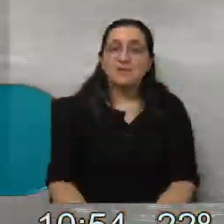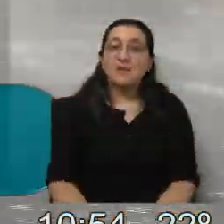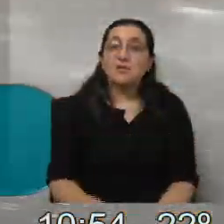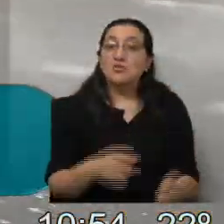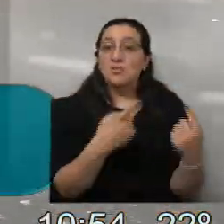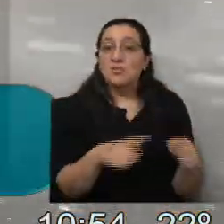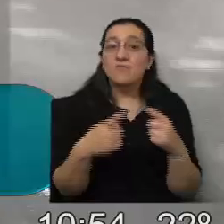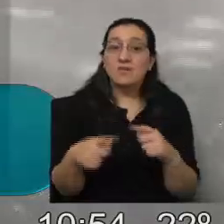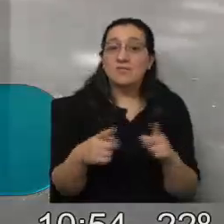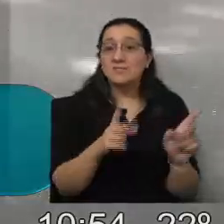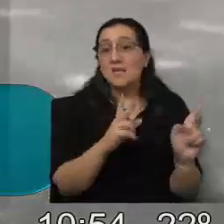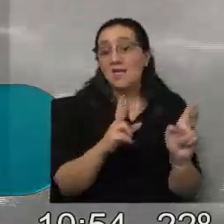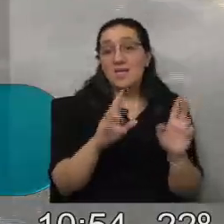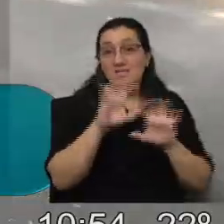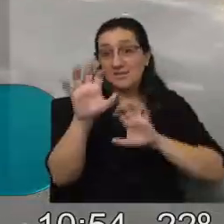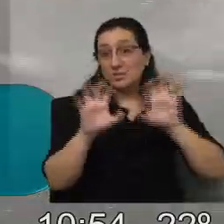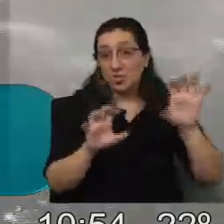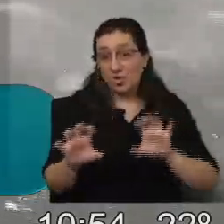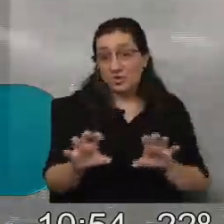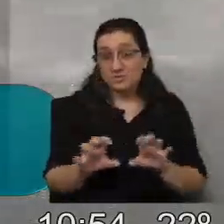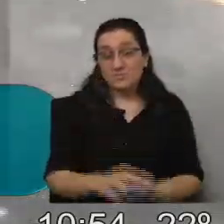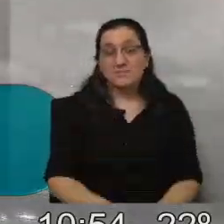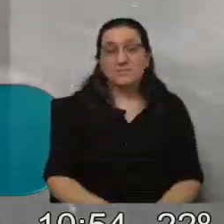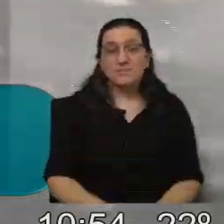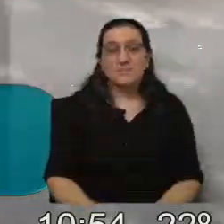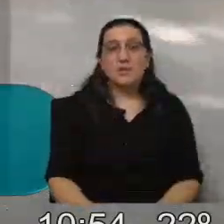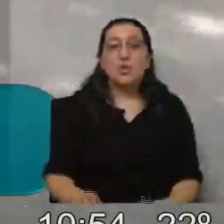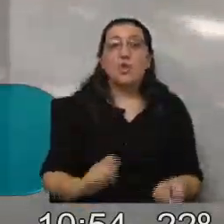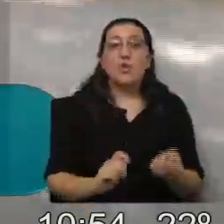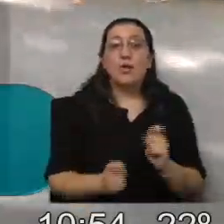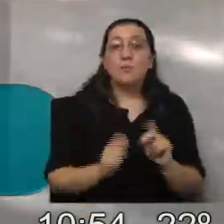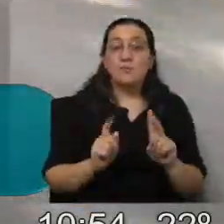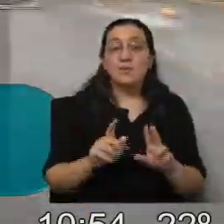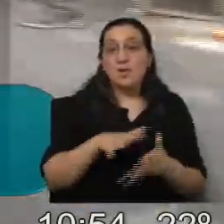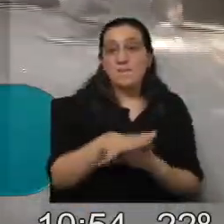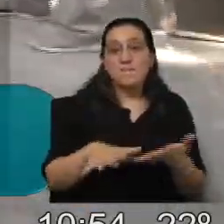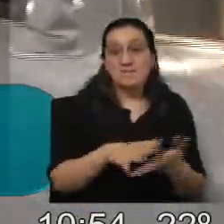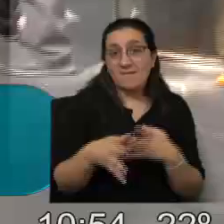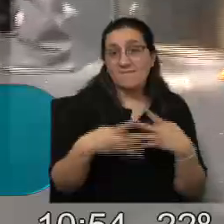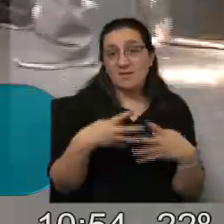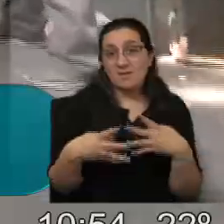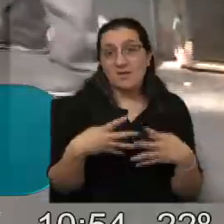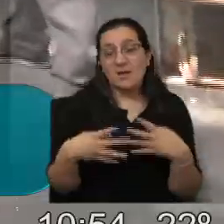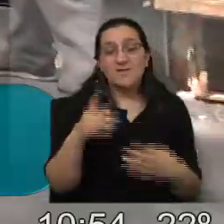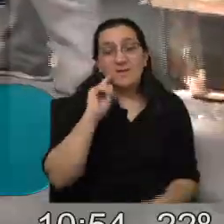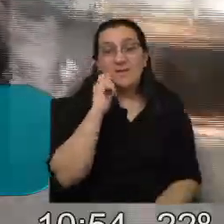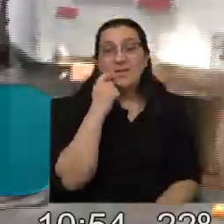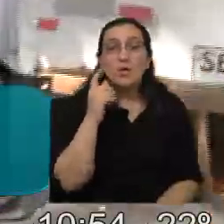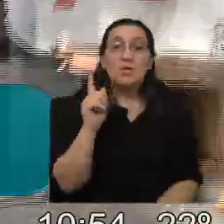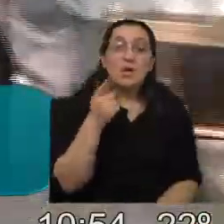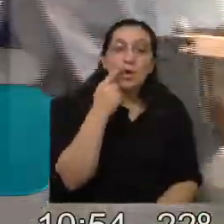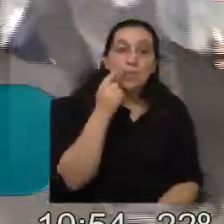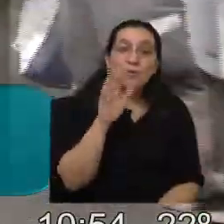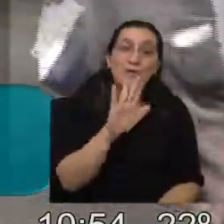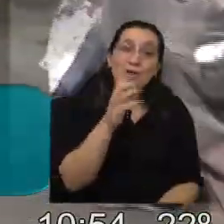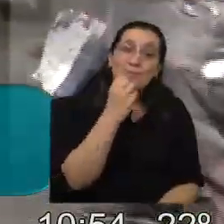distintas estaciones que hay, acerca de lo que nos sucede con los cambios también en un ambiente ferial. Mirá qué lindo todo el caballero.